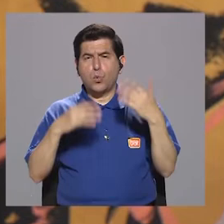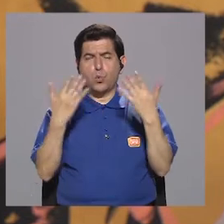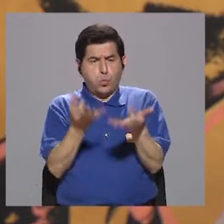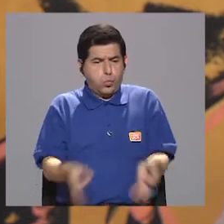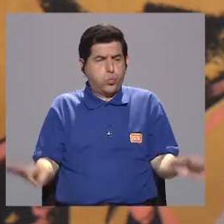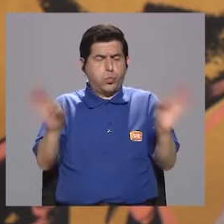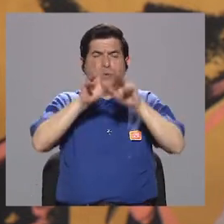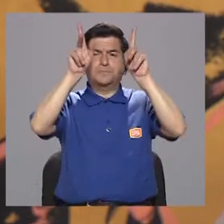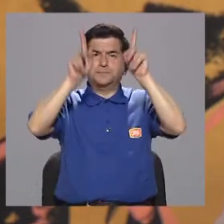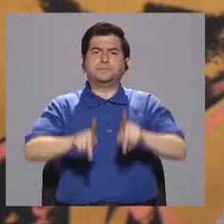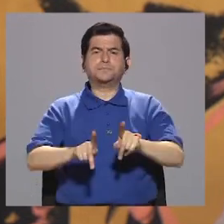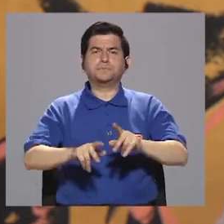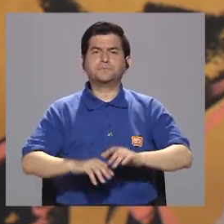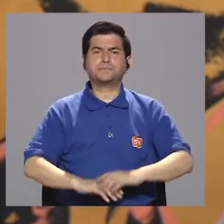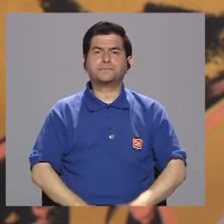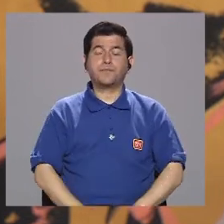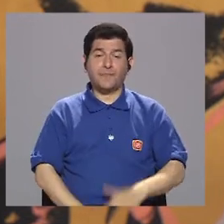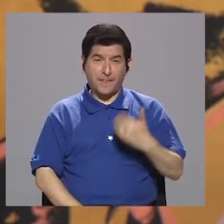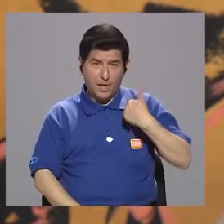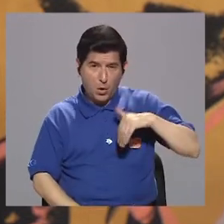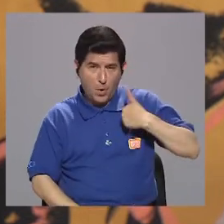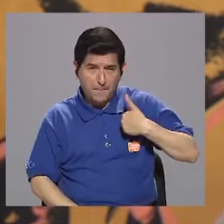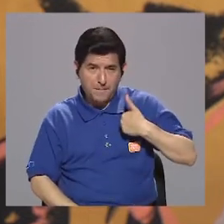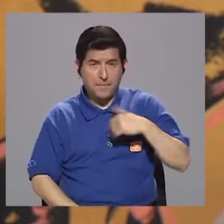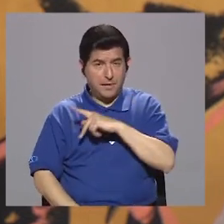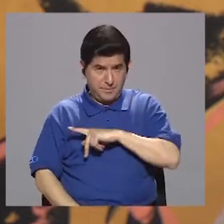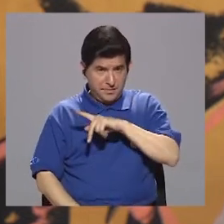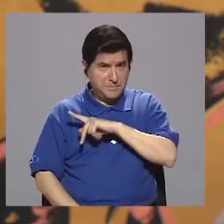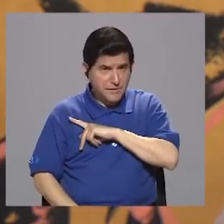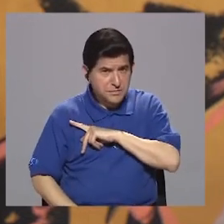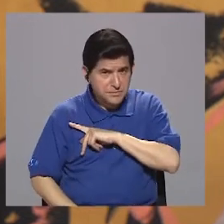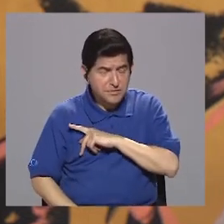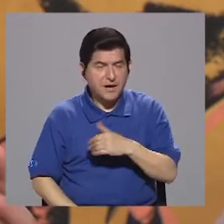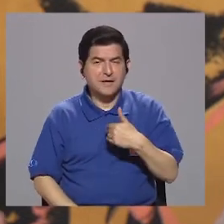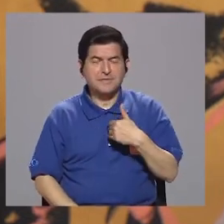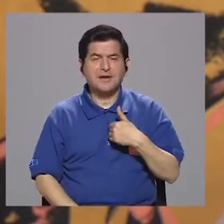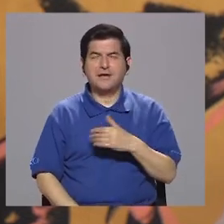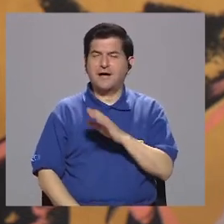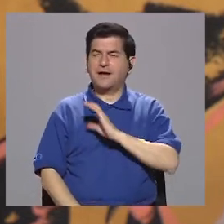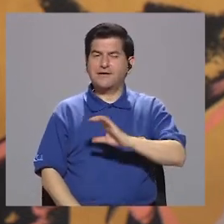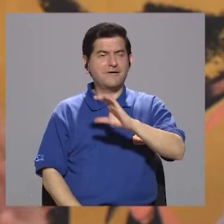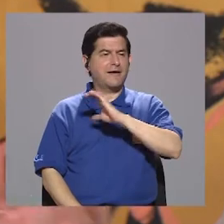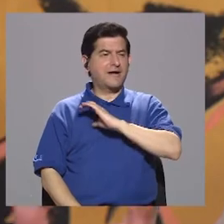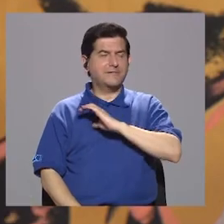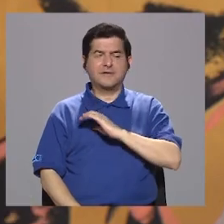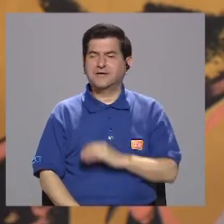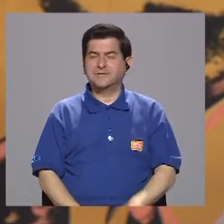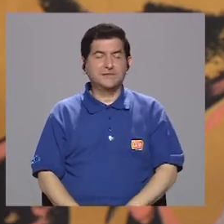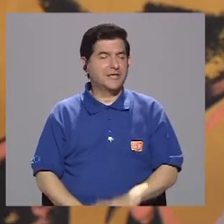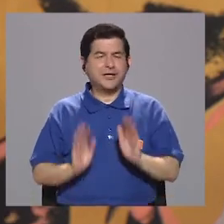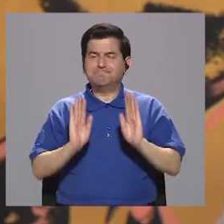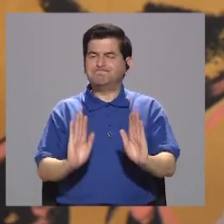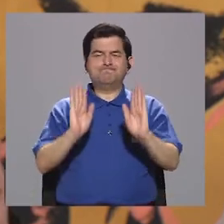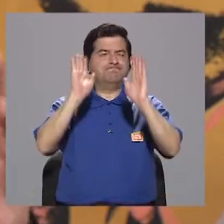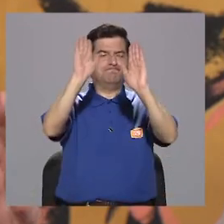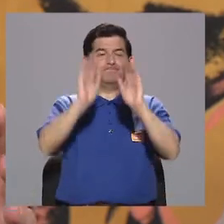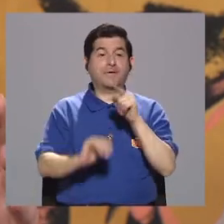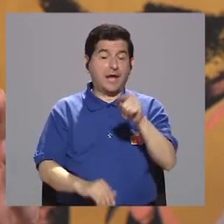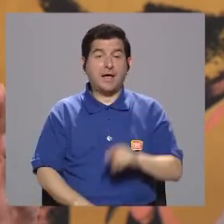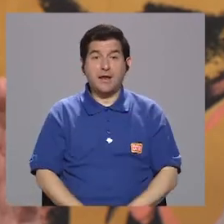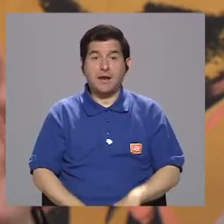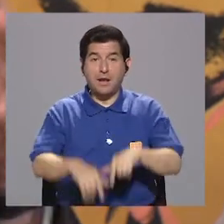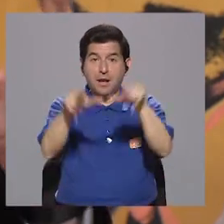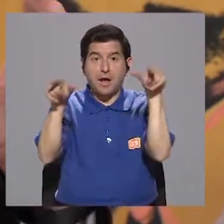esta persona. Un hombre que en lo personal tenía un carisma extraordinario, donde él